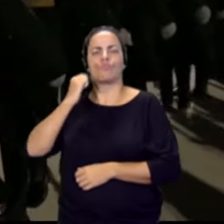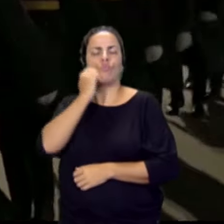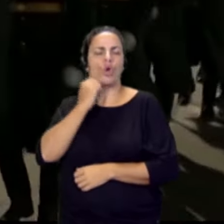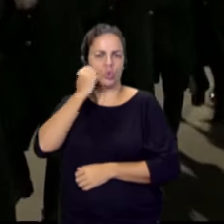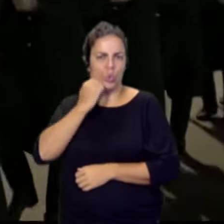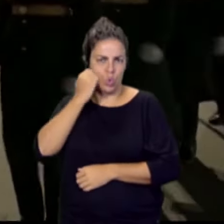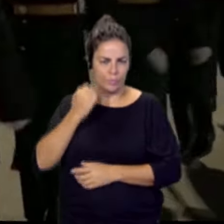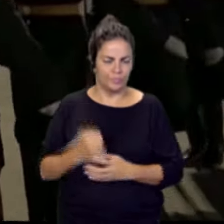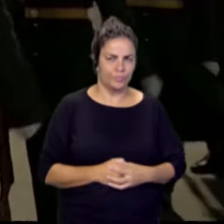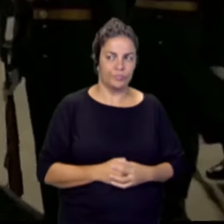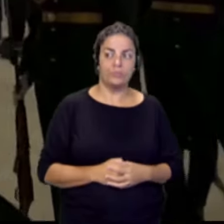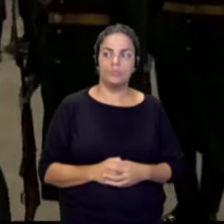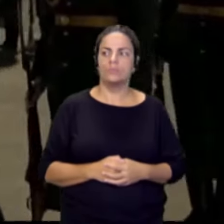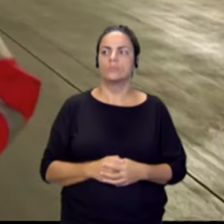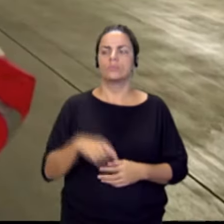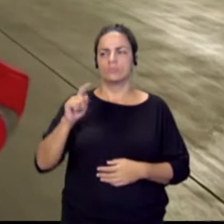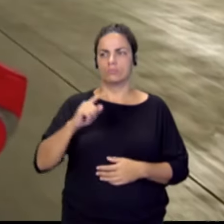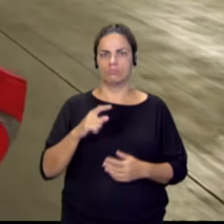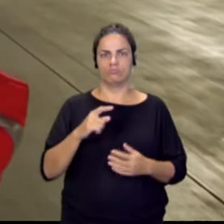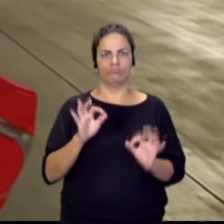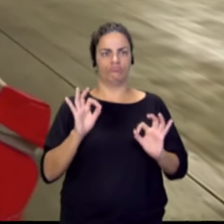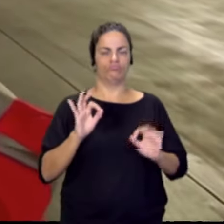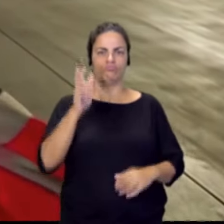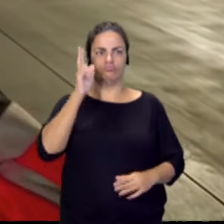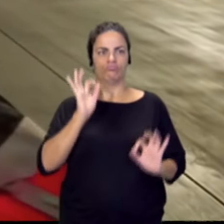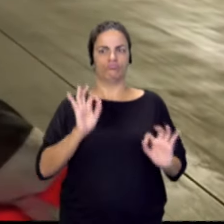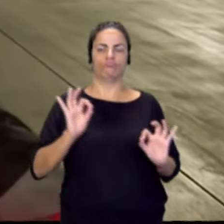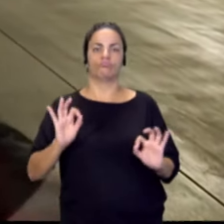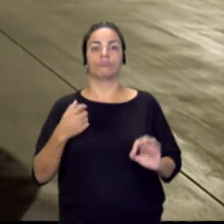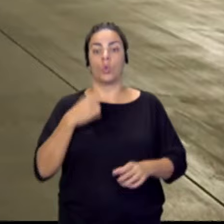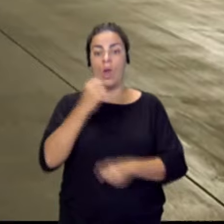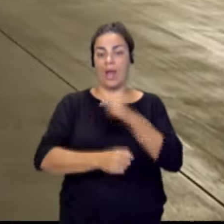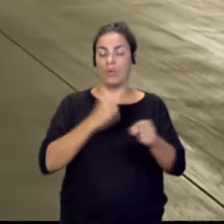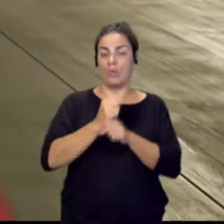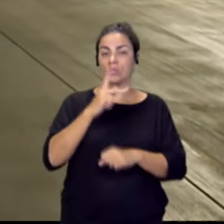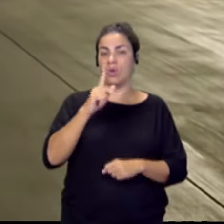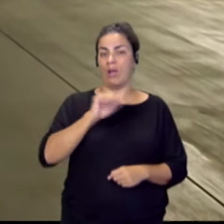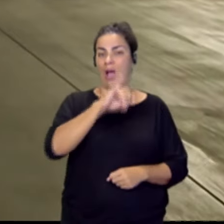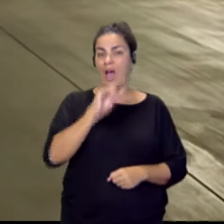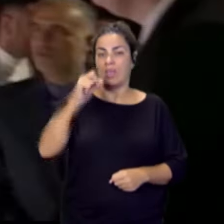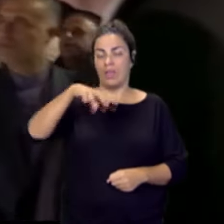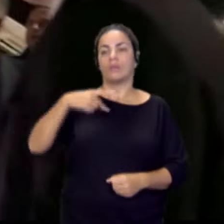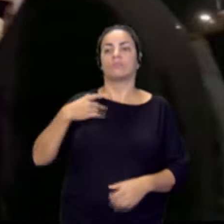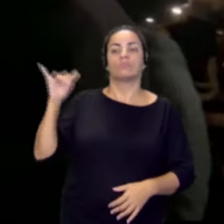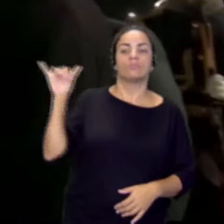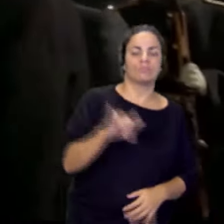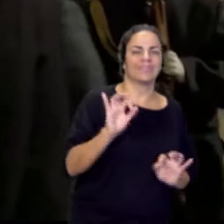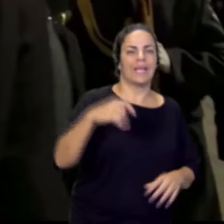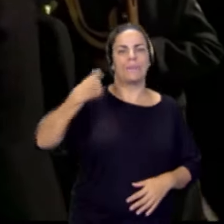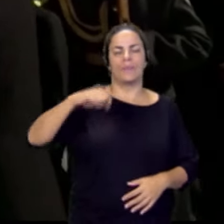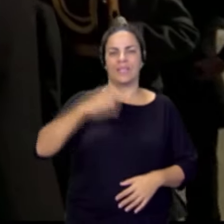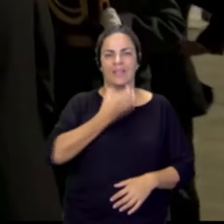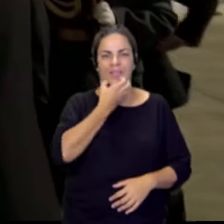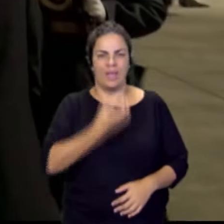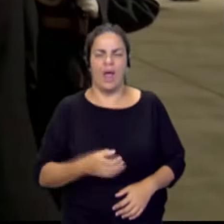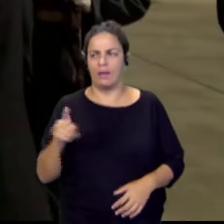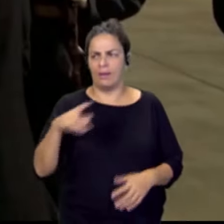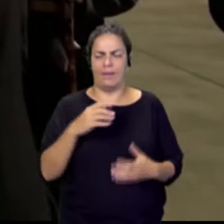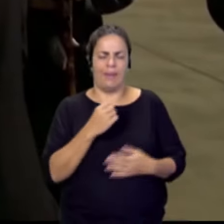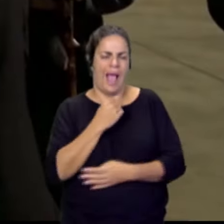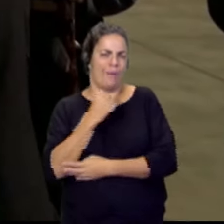Con todos los honores ha llegado al aeropuerto de Kazán el presidente de Irán, el gran aliado armamentístico de